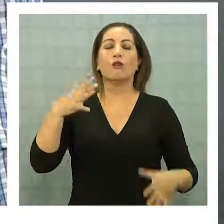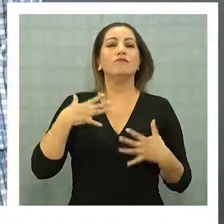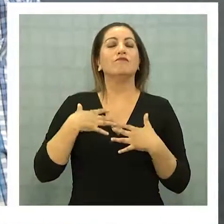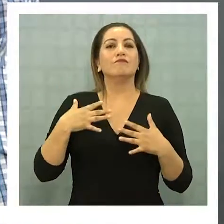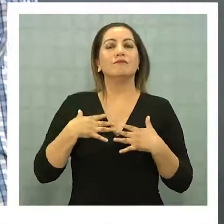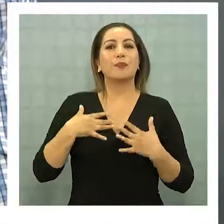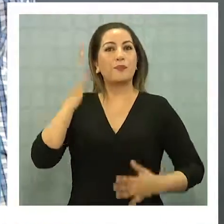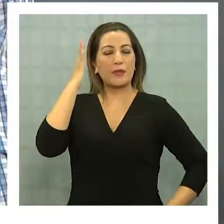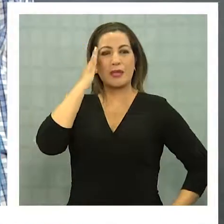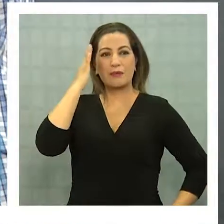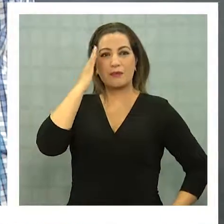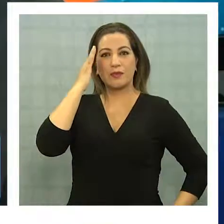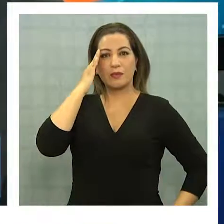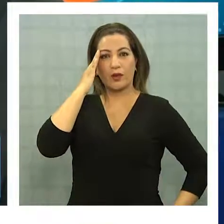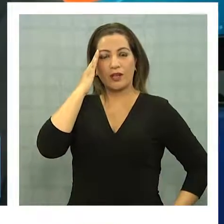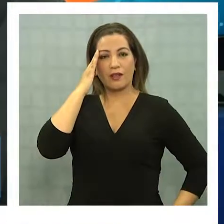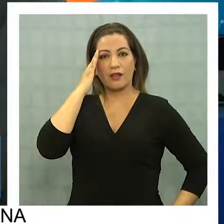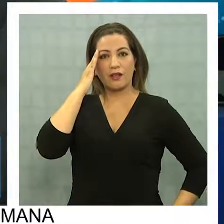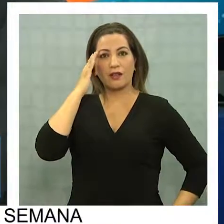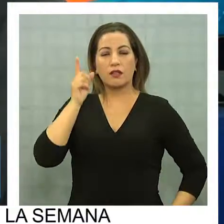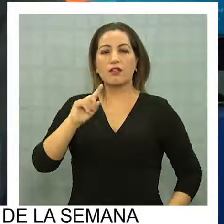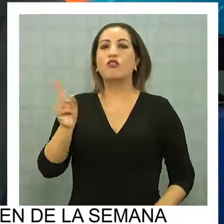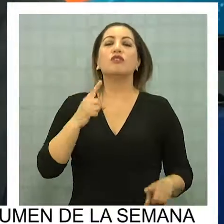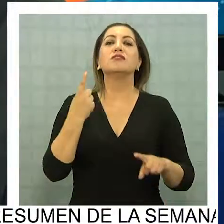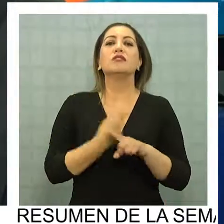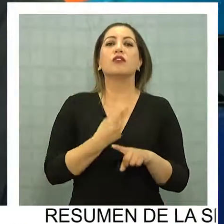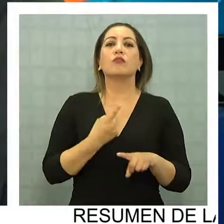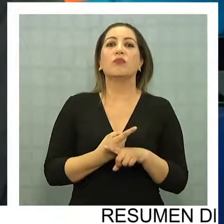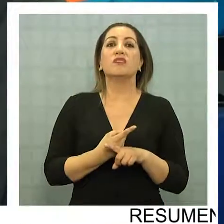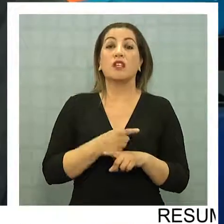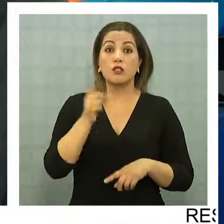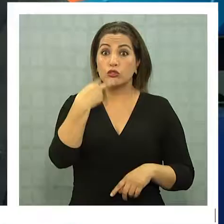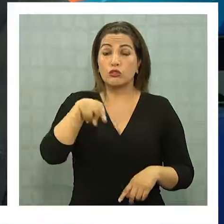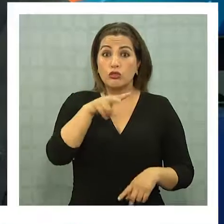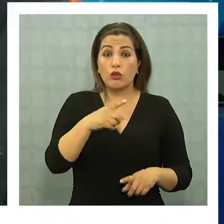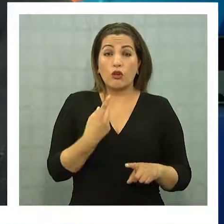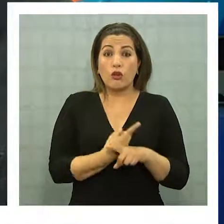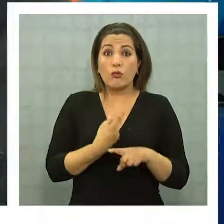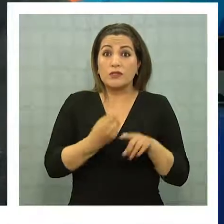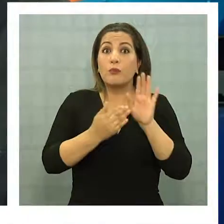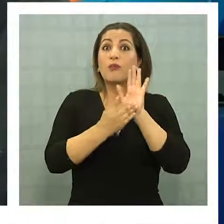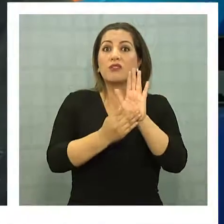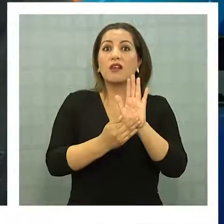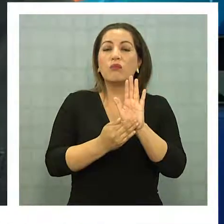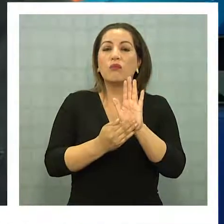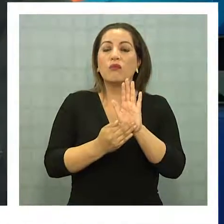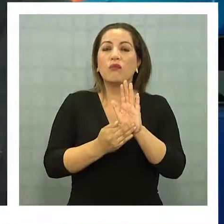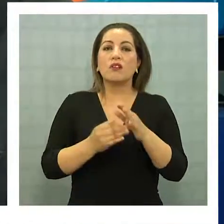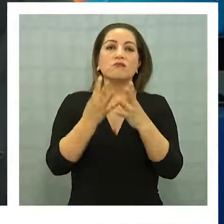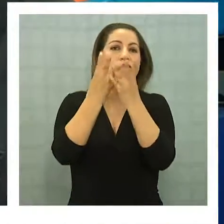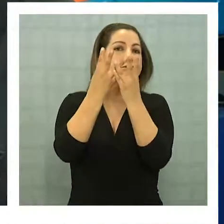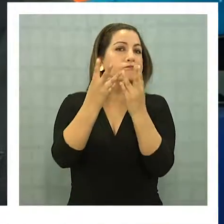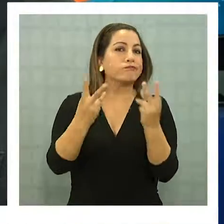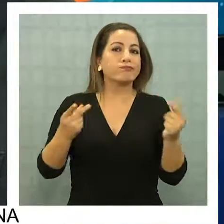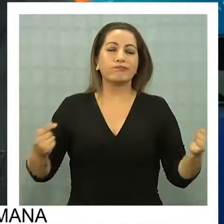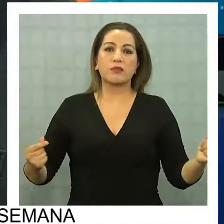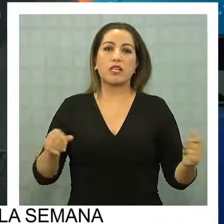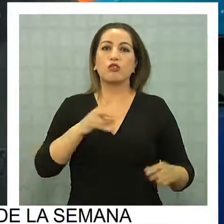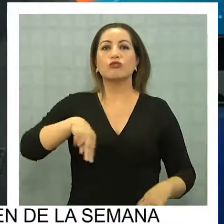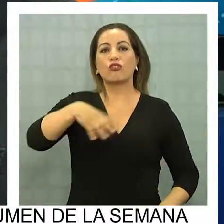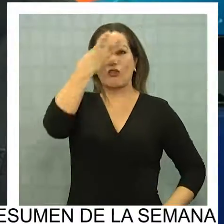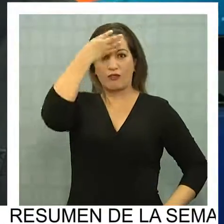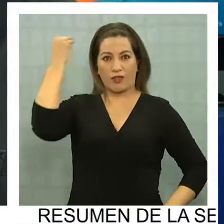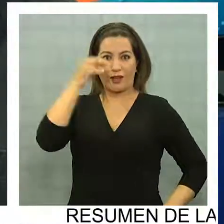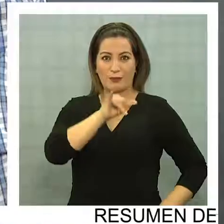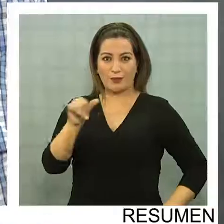miedo, digamos. La memoria que no se conversa, se muere. La memoria que no se dialoga, deja de ser una memoria y pasa a ser un